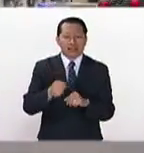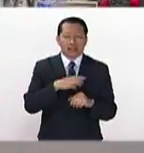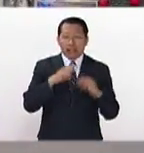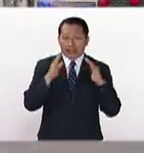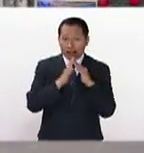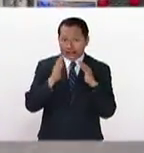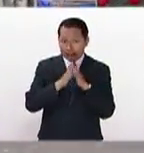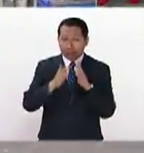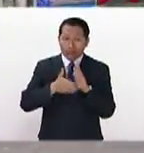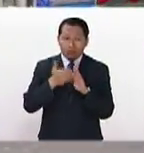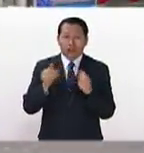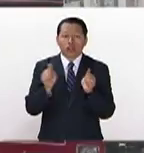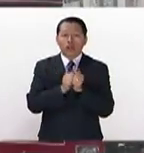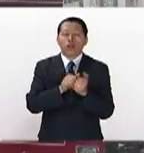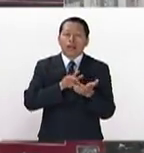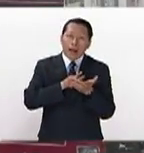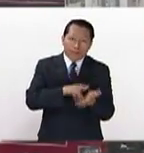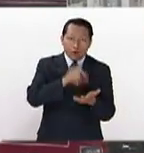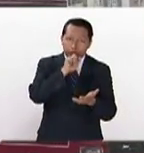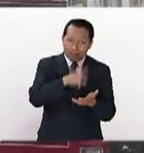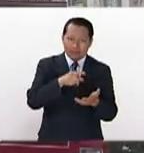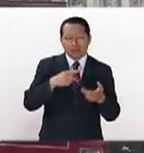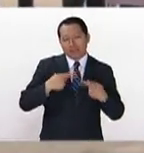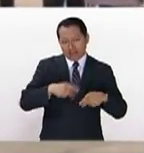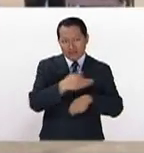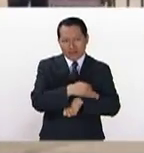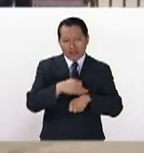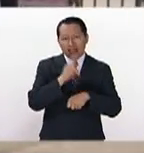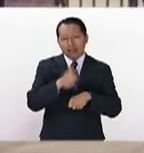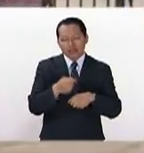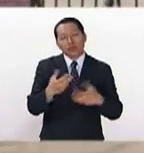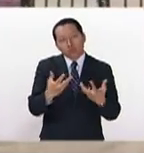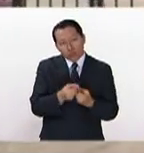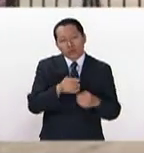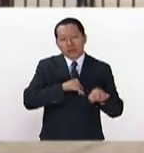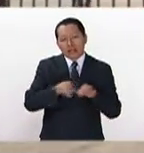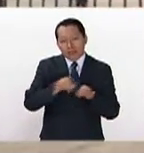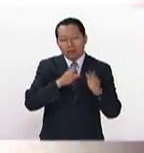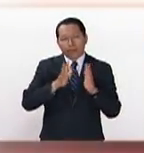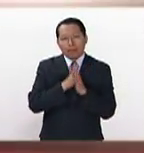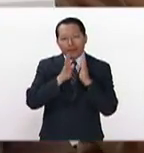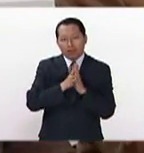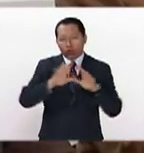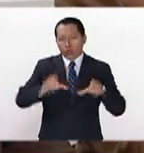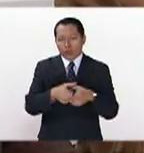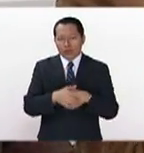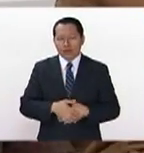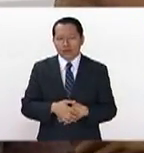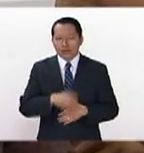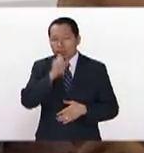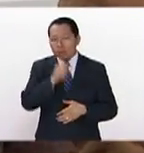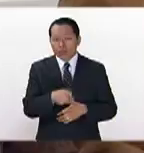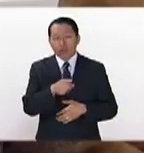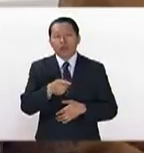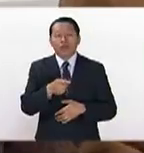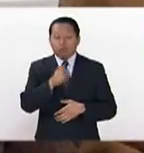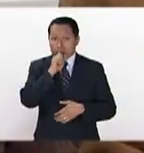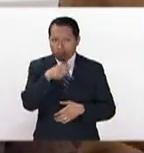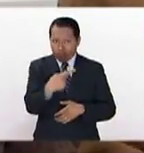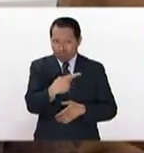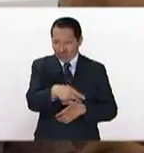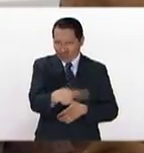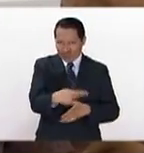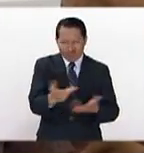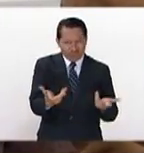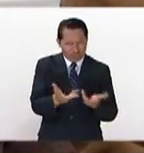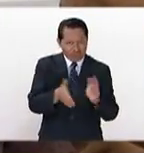viviendas se levantan con el apoyo de los afectados, generando así autoempleo y participación comunitaria. La autoconstrucción como una